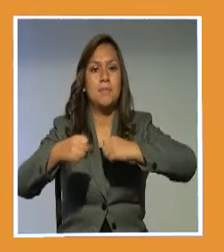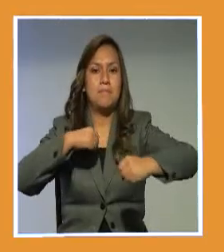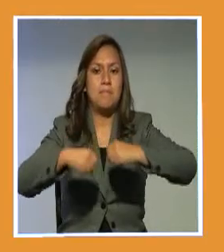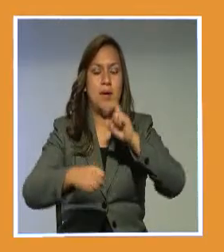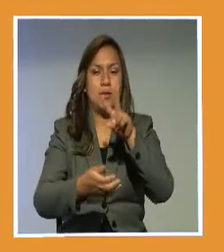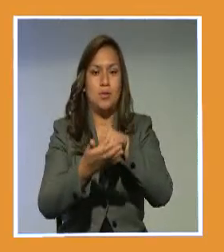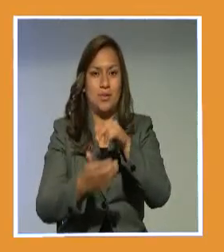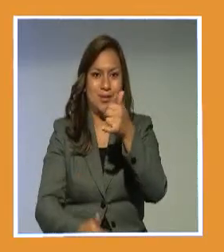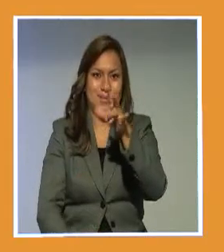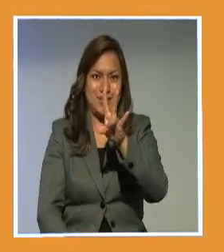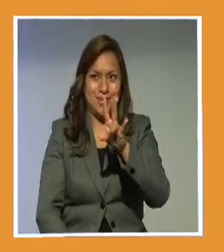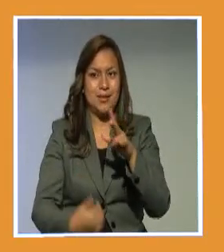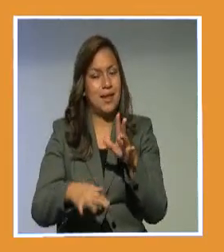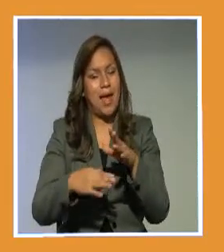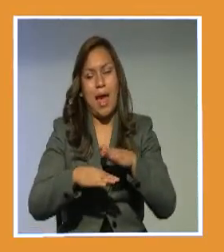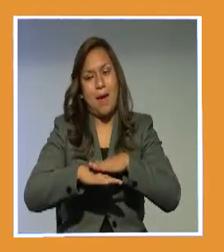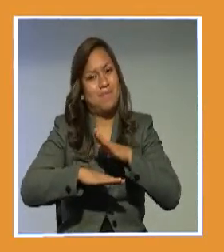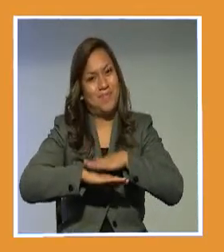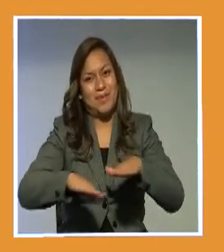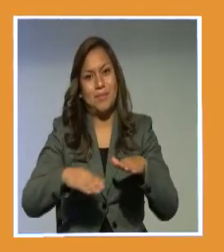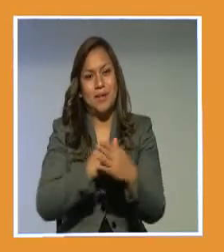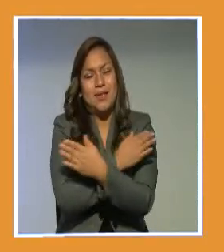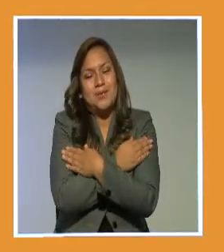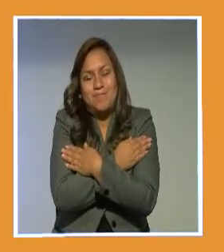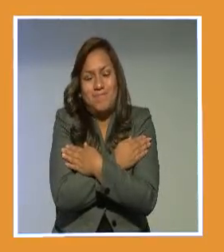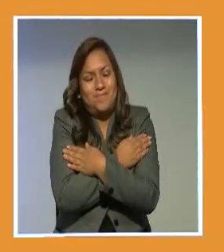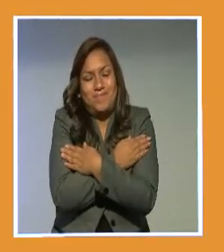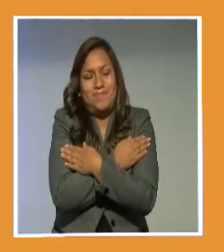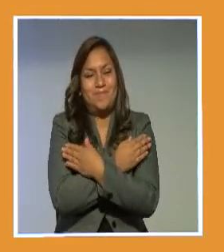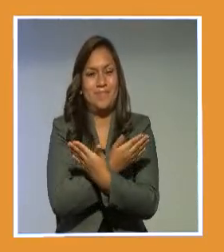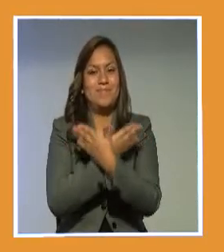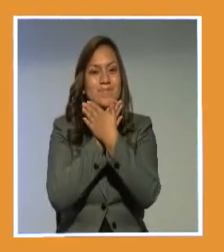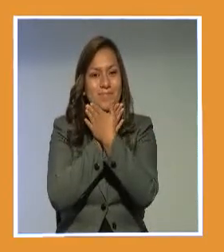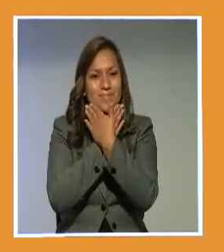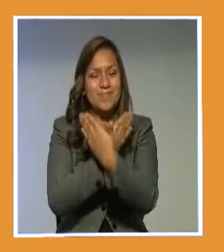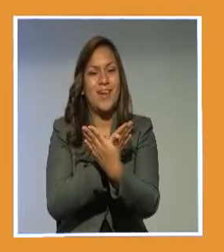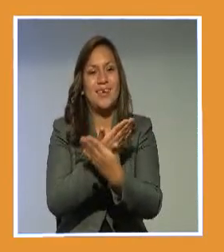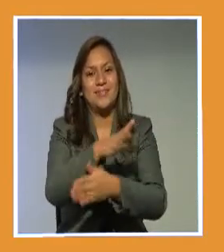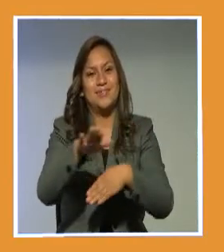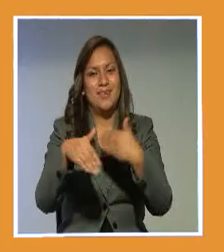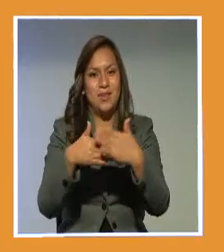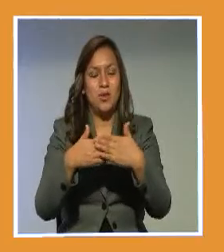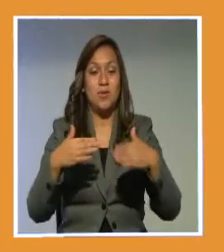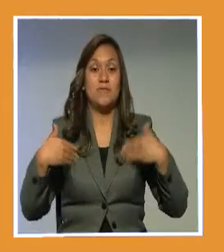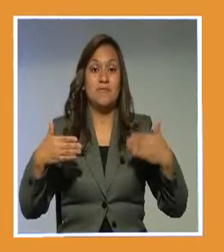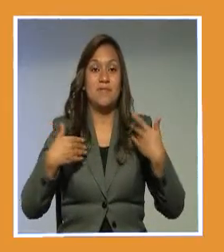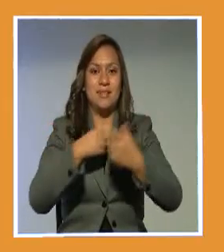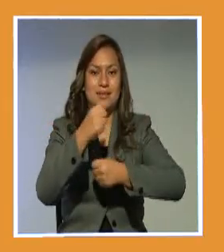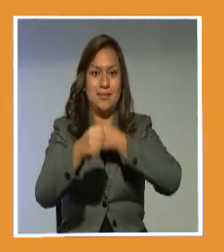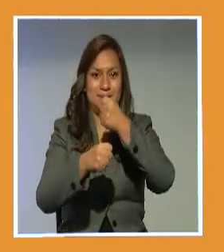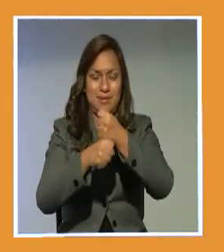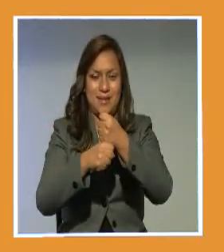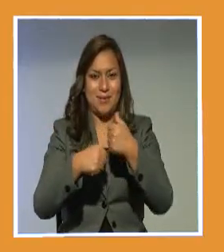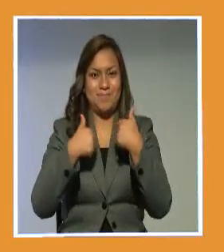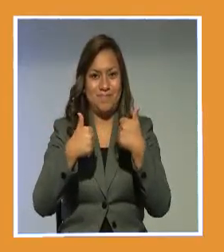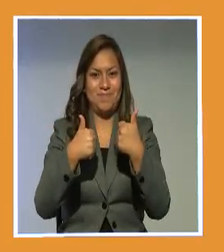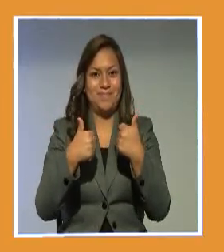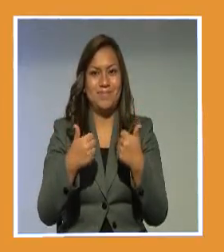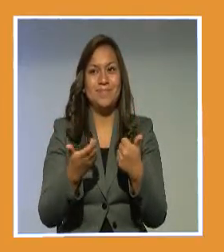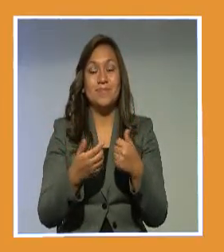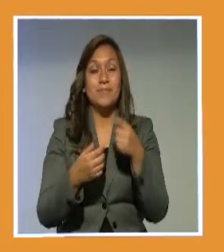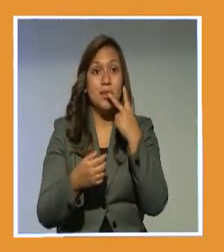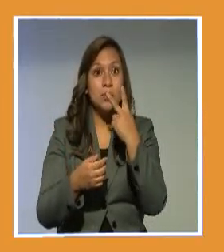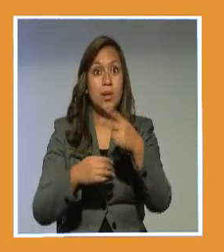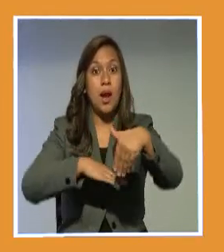que termina nuestro periodo legislativo. Así que con un abrazo muy, muy, muy fuerte a todos y todos ustedes. Feliz año, es llenarnos de energía y nos veremos por